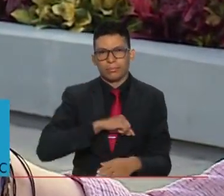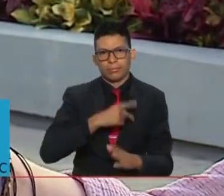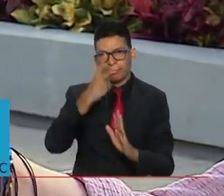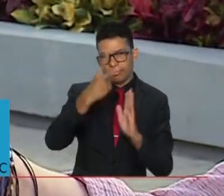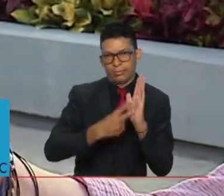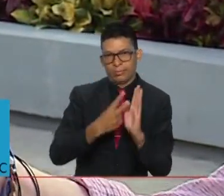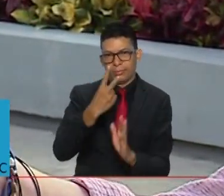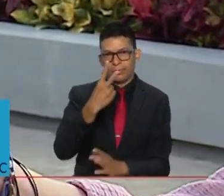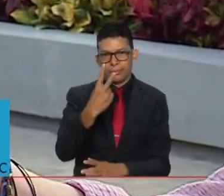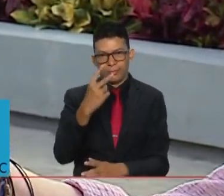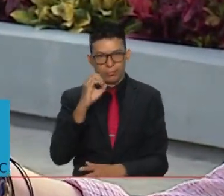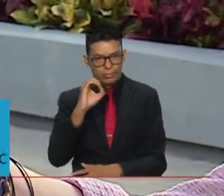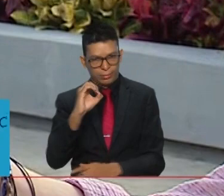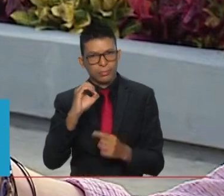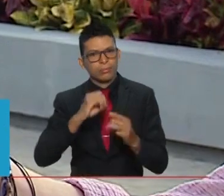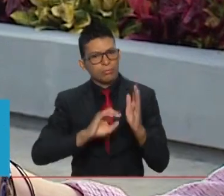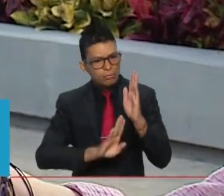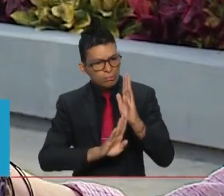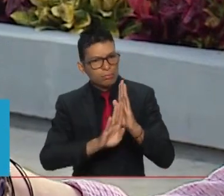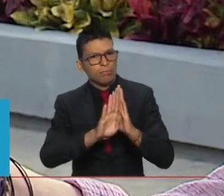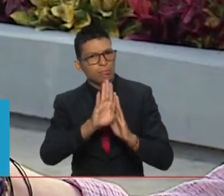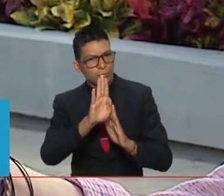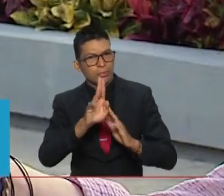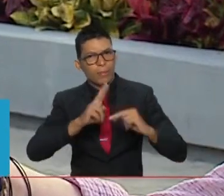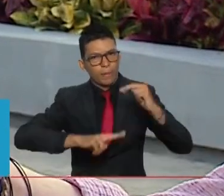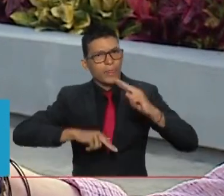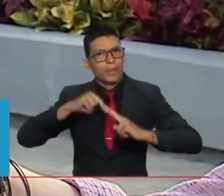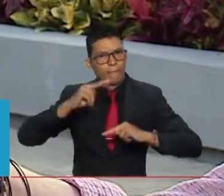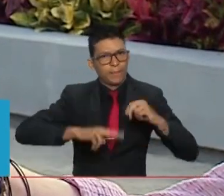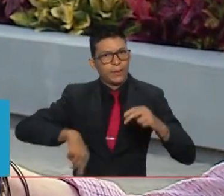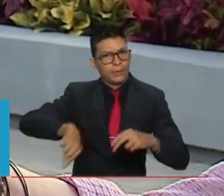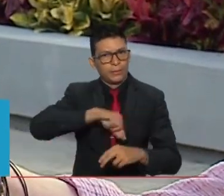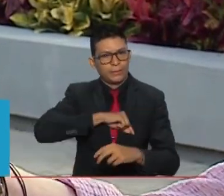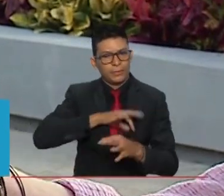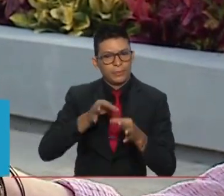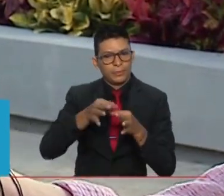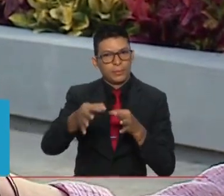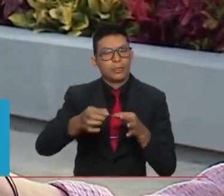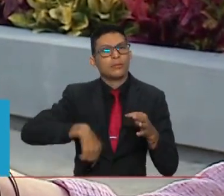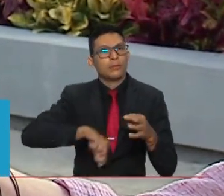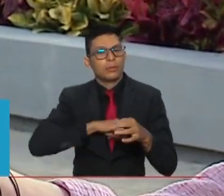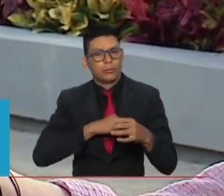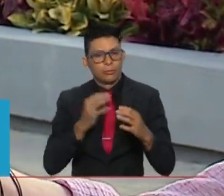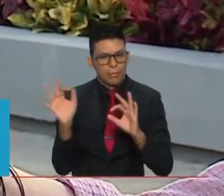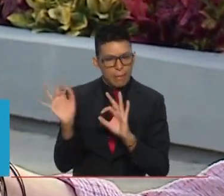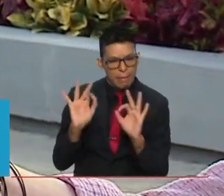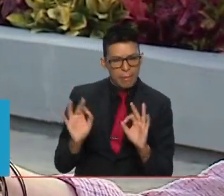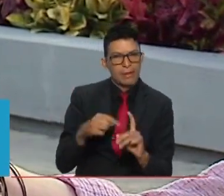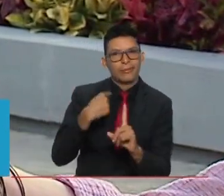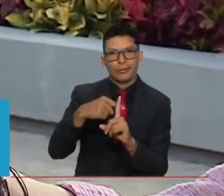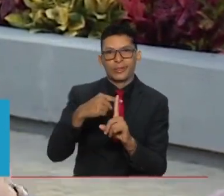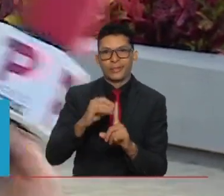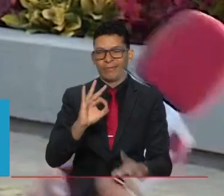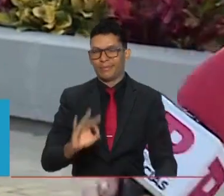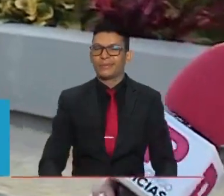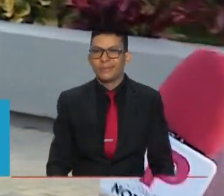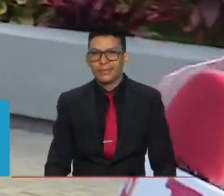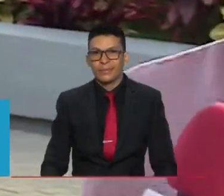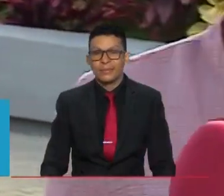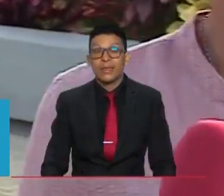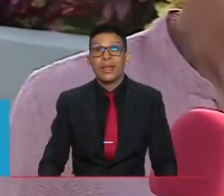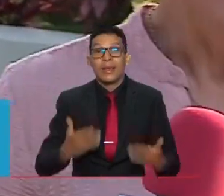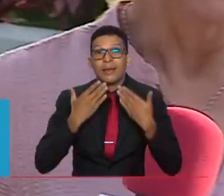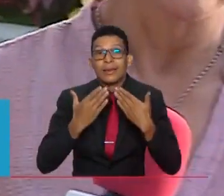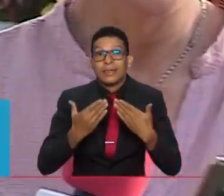se ha visto el progreso en infraestructura en nuestro municipio, o sea que estamos terminando la tarea positivamente. Alcalde,